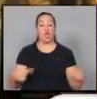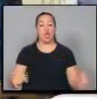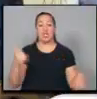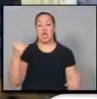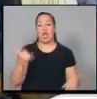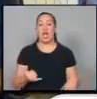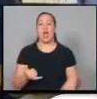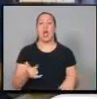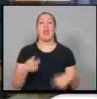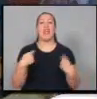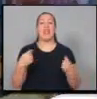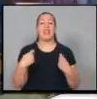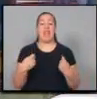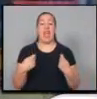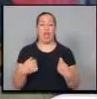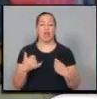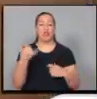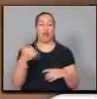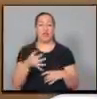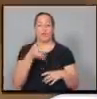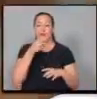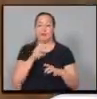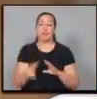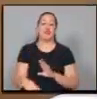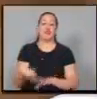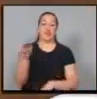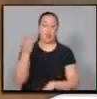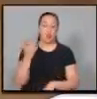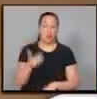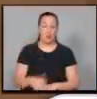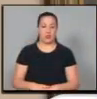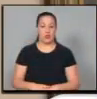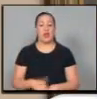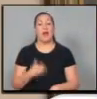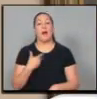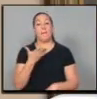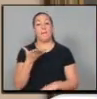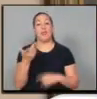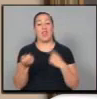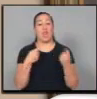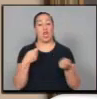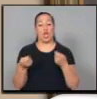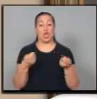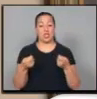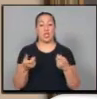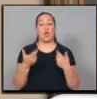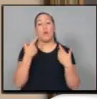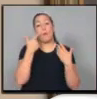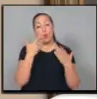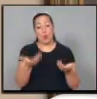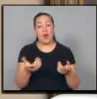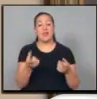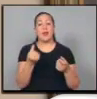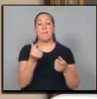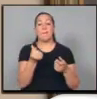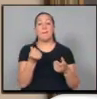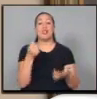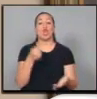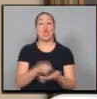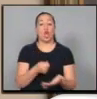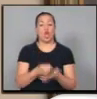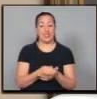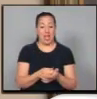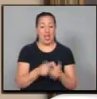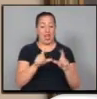el costo financiero, aunque se pague en efectivo. Le vamos a pedir a los comercios que muestren el precio de contado, que